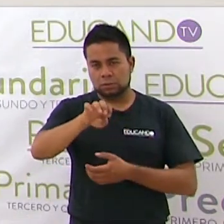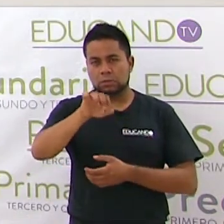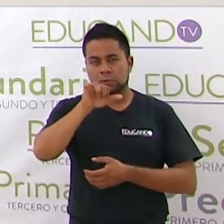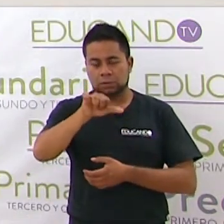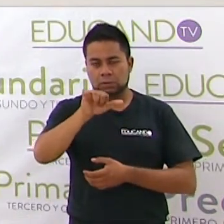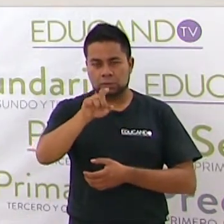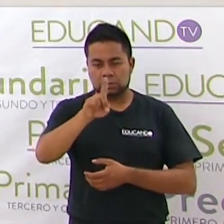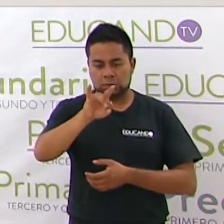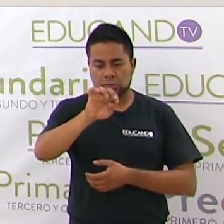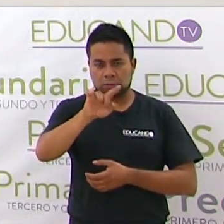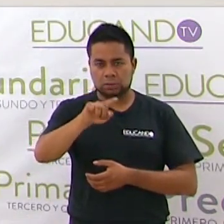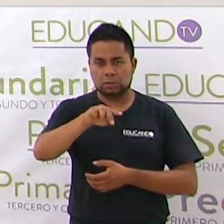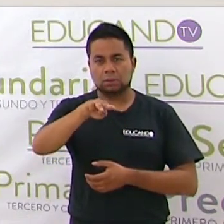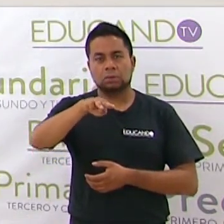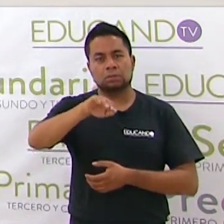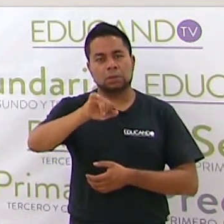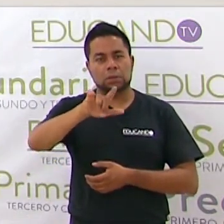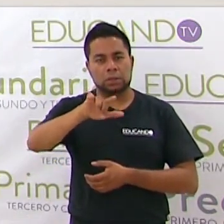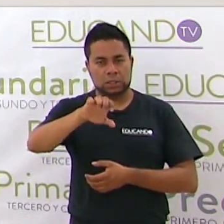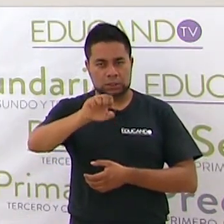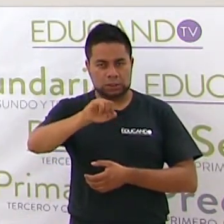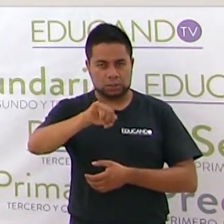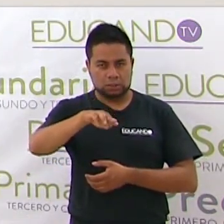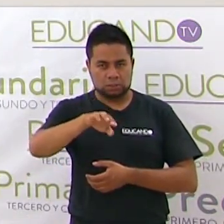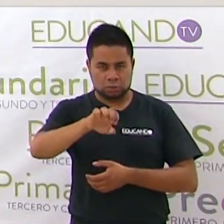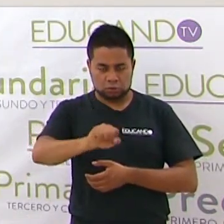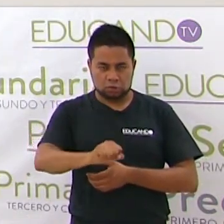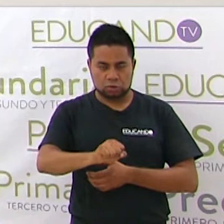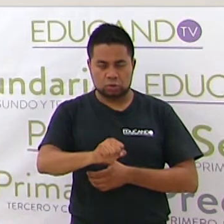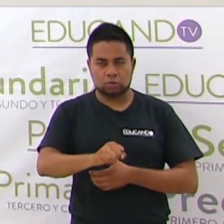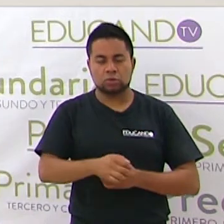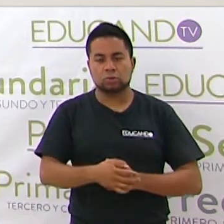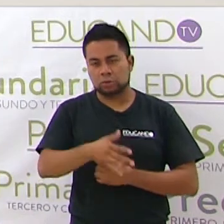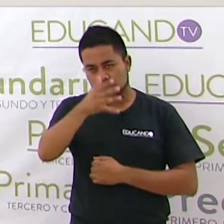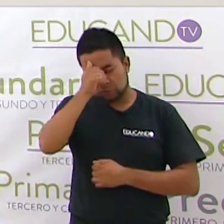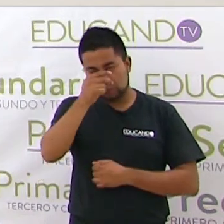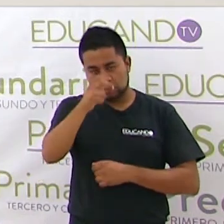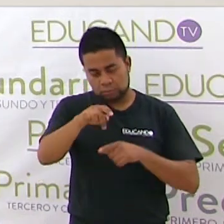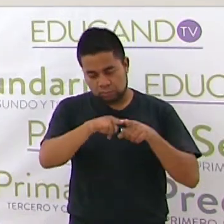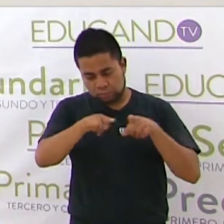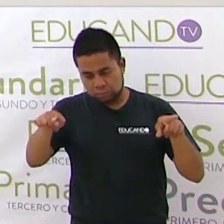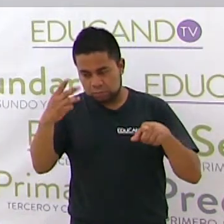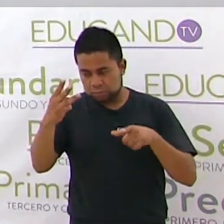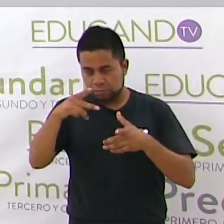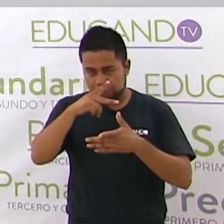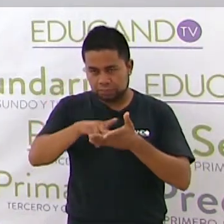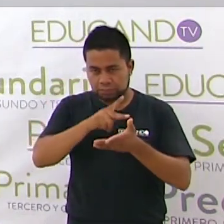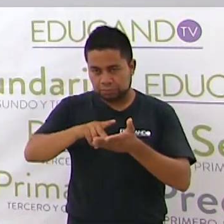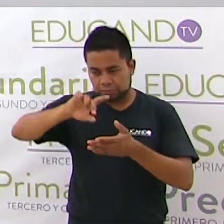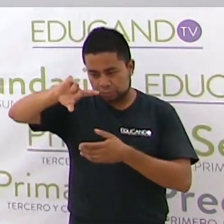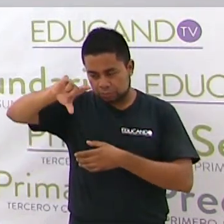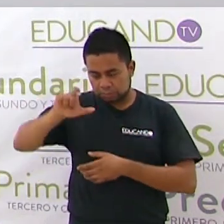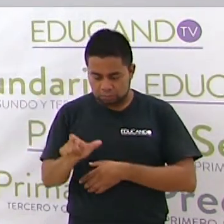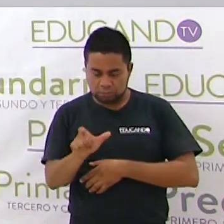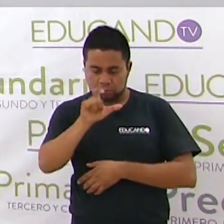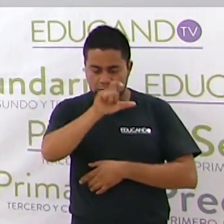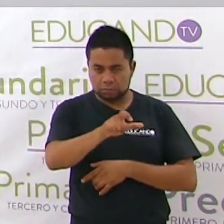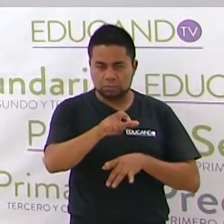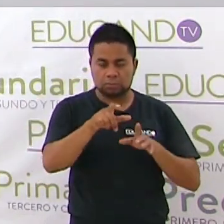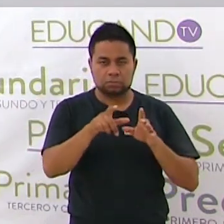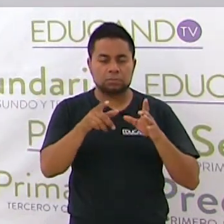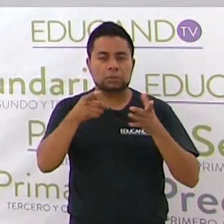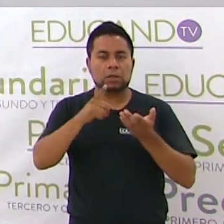3.1416, 10 milésimos. Entonces, esta relación es porque este diámetro cabe 3 veces en una circunferencia de cualquier